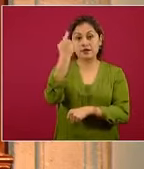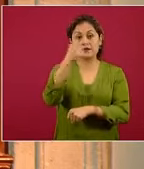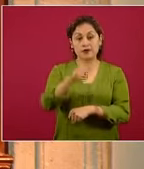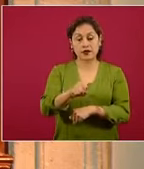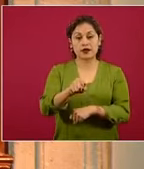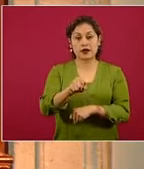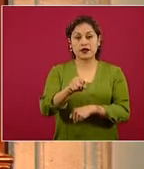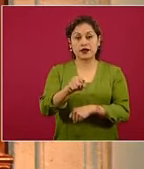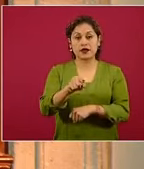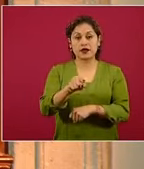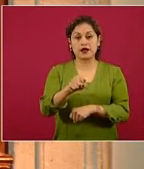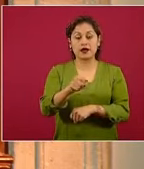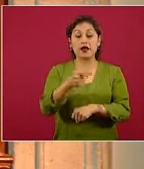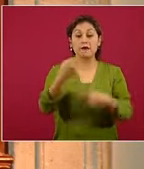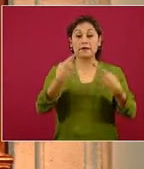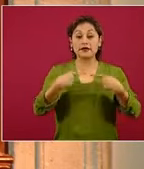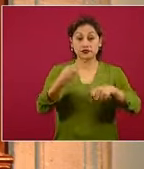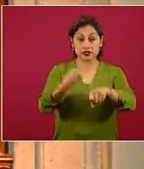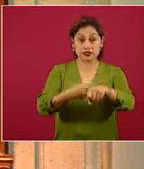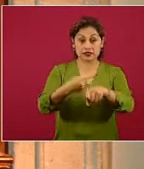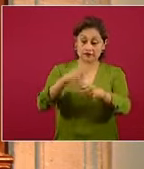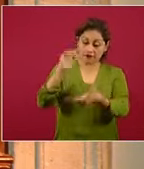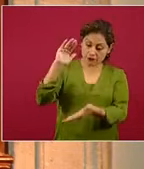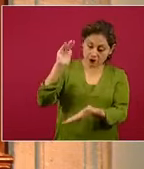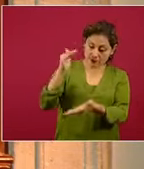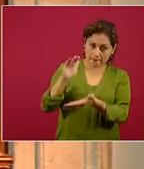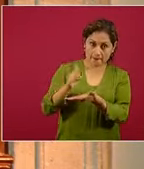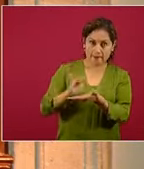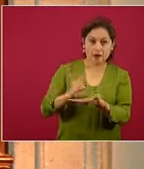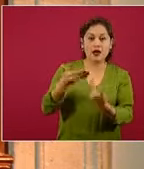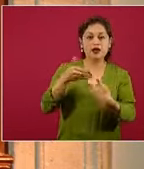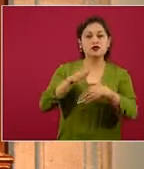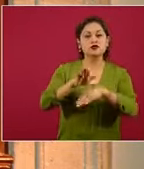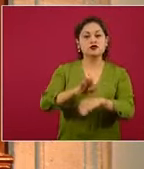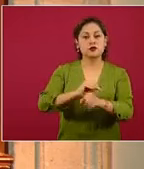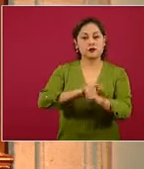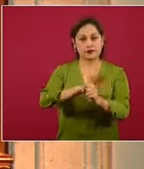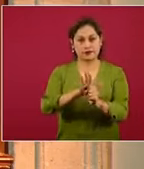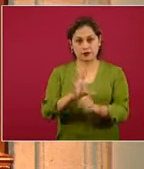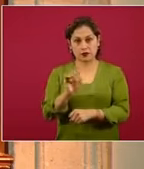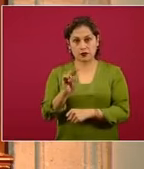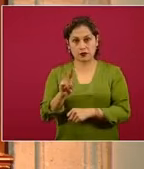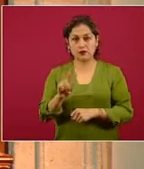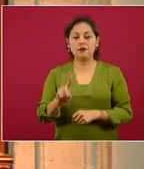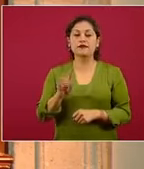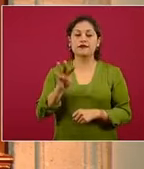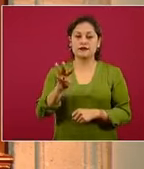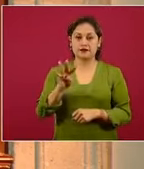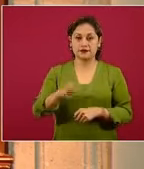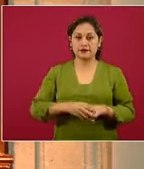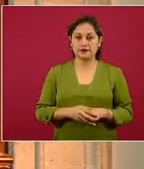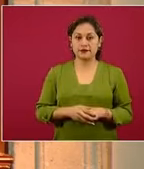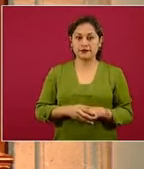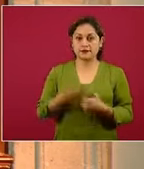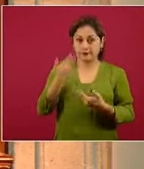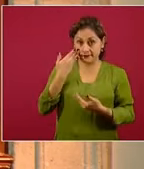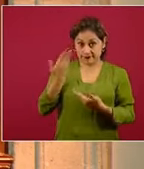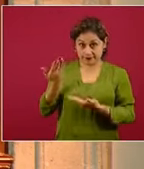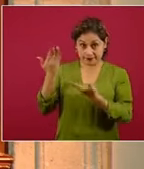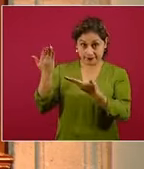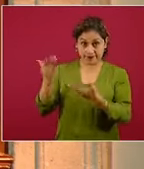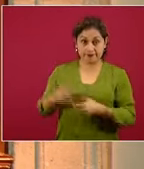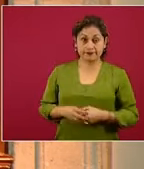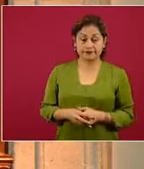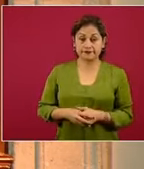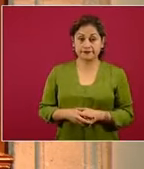de personas enfermas en relación a COVID-19. Si vemos la siguiente diapositiva, vamos